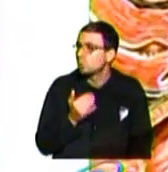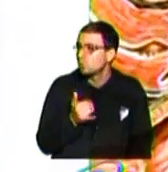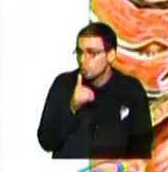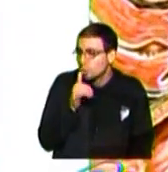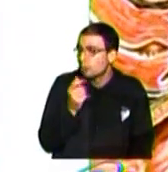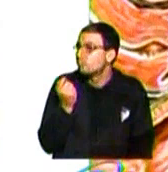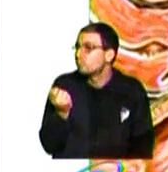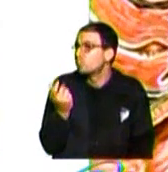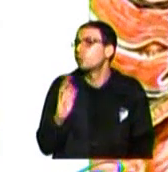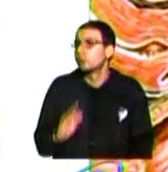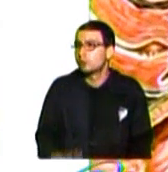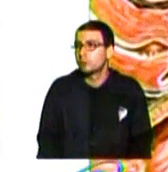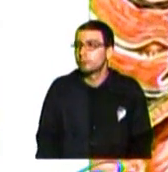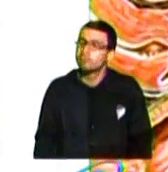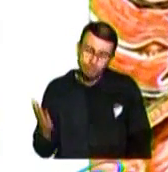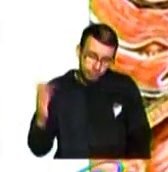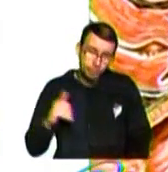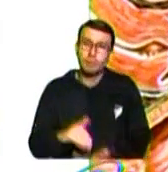Pasé el transductor y